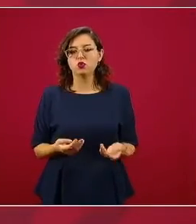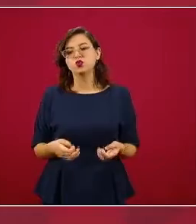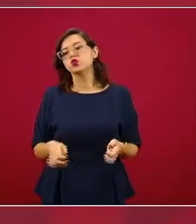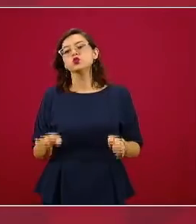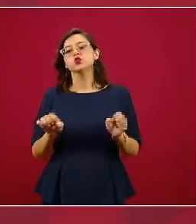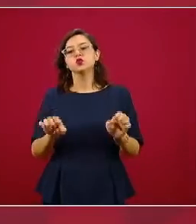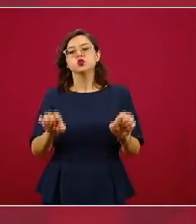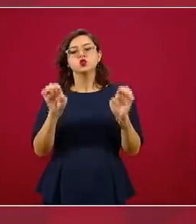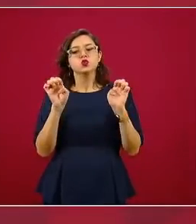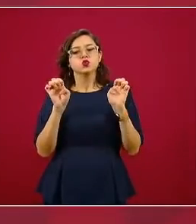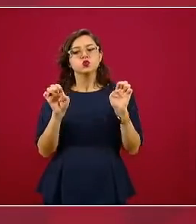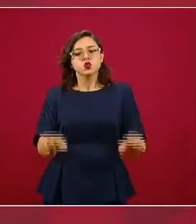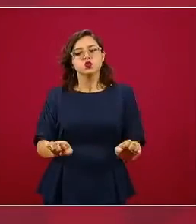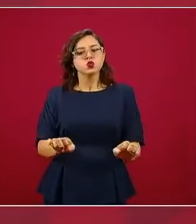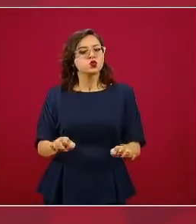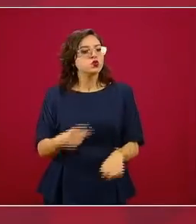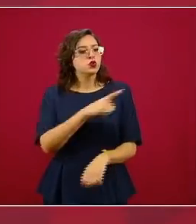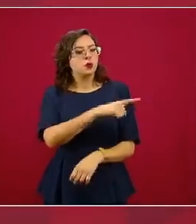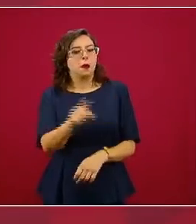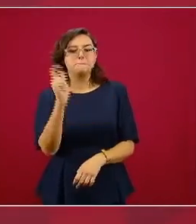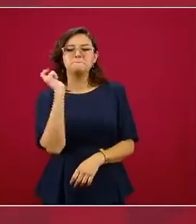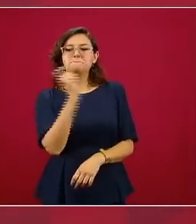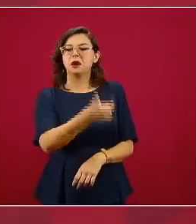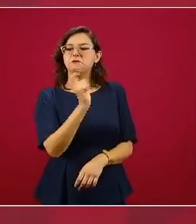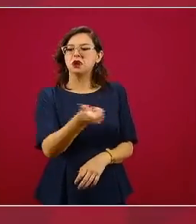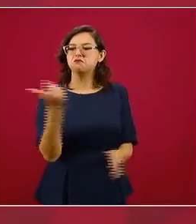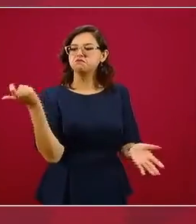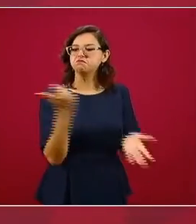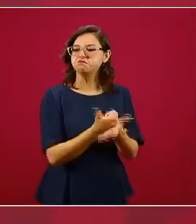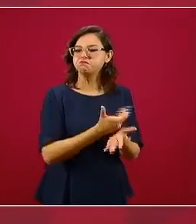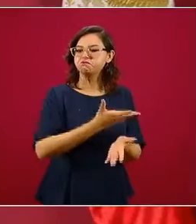lujos, los sueldos elevadísimos